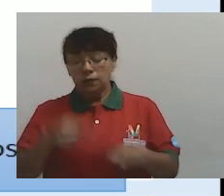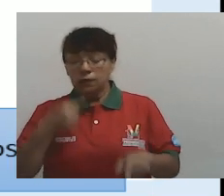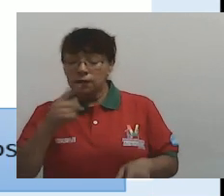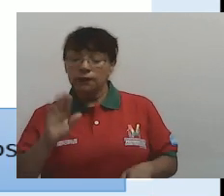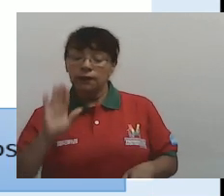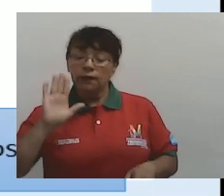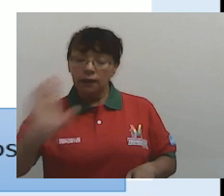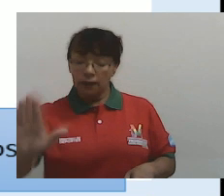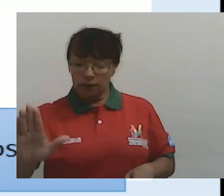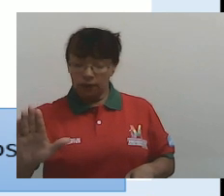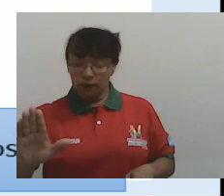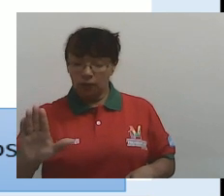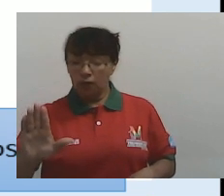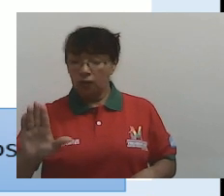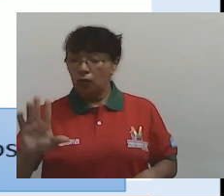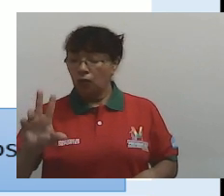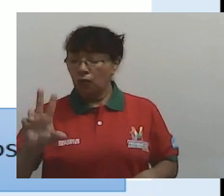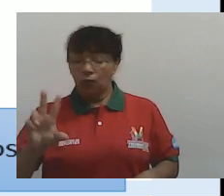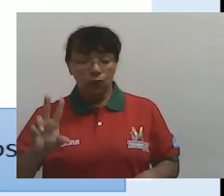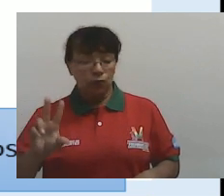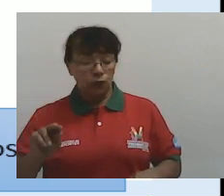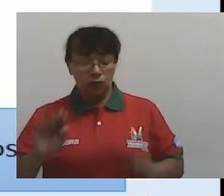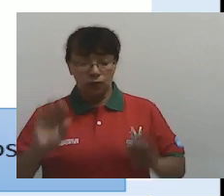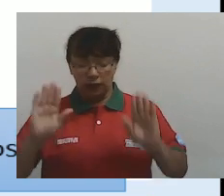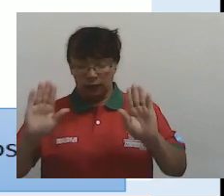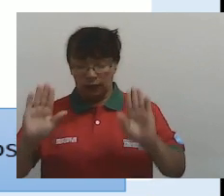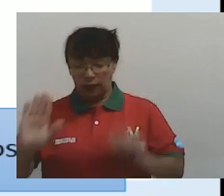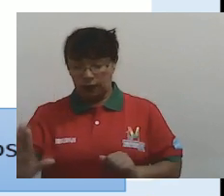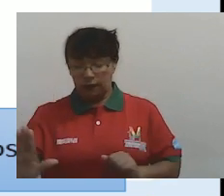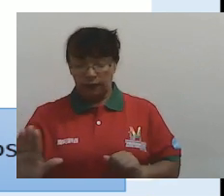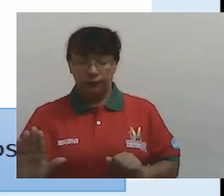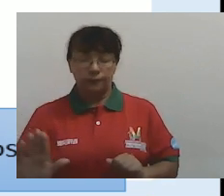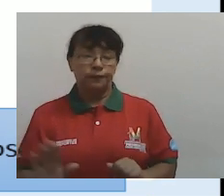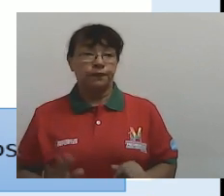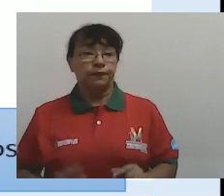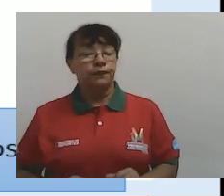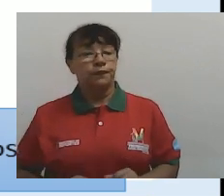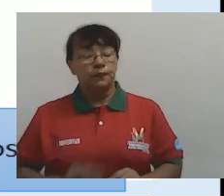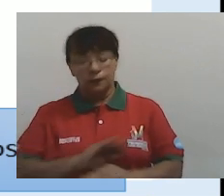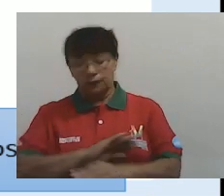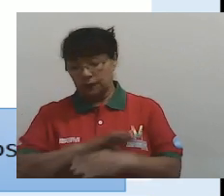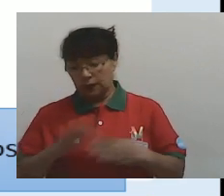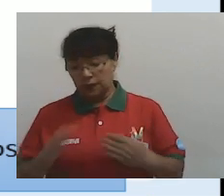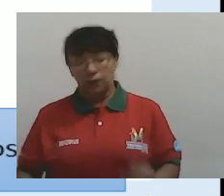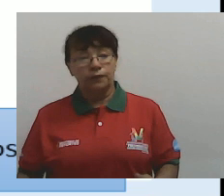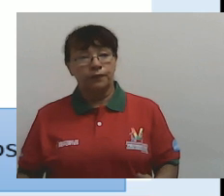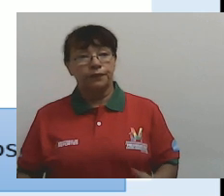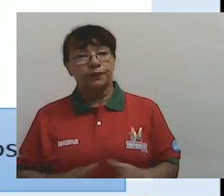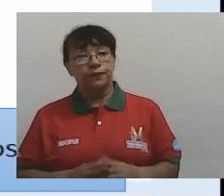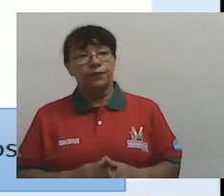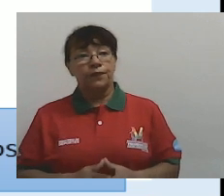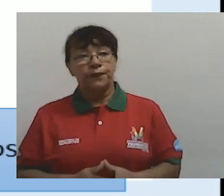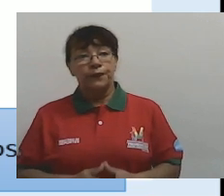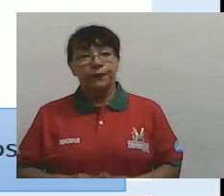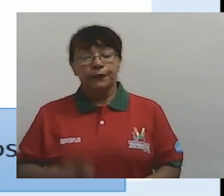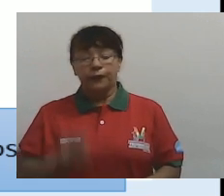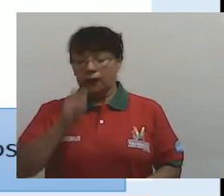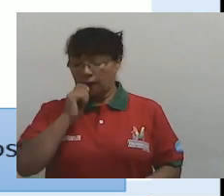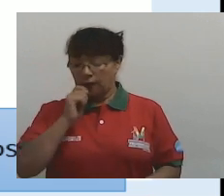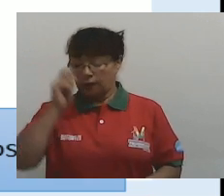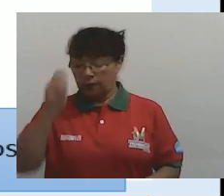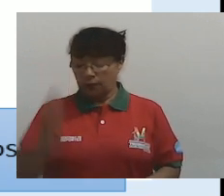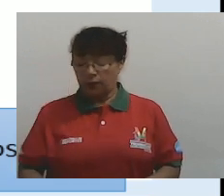se entrega a nadie más nada, ni media bombilla, no hay, se acabó. Y el juez lo que hace